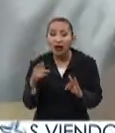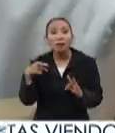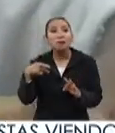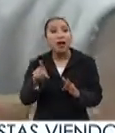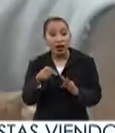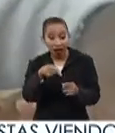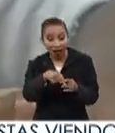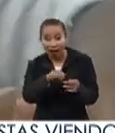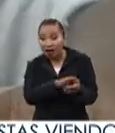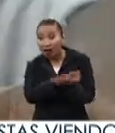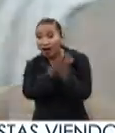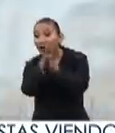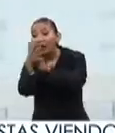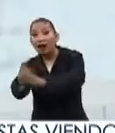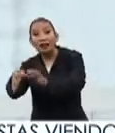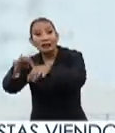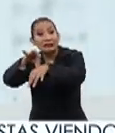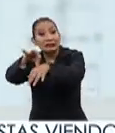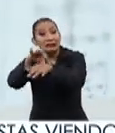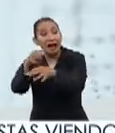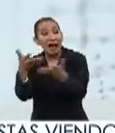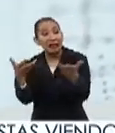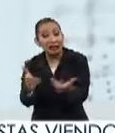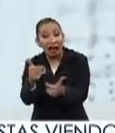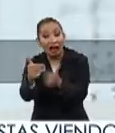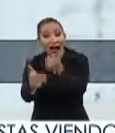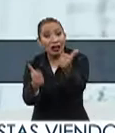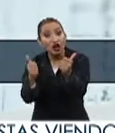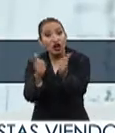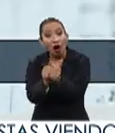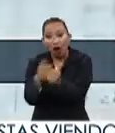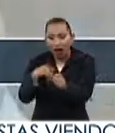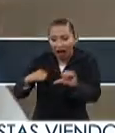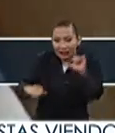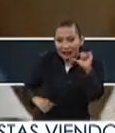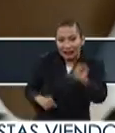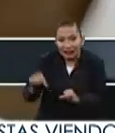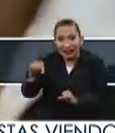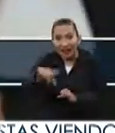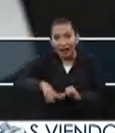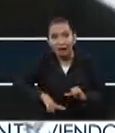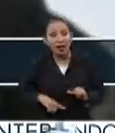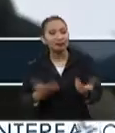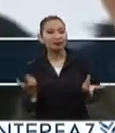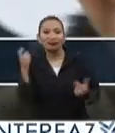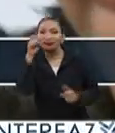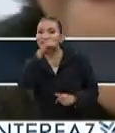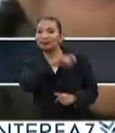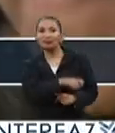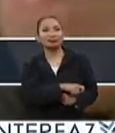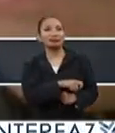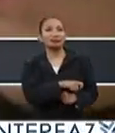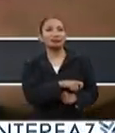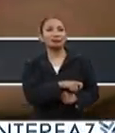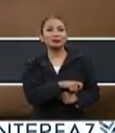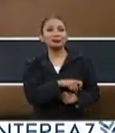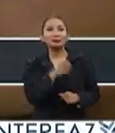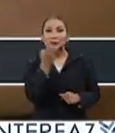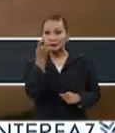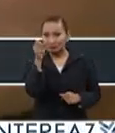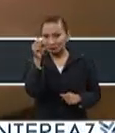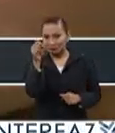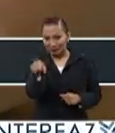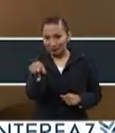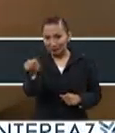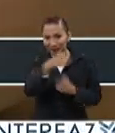embargo, si no llevamos a la práctica estos derechos a través de políticas públicas claras, va a ser muy complicado. En este sentido